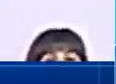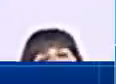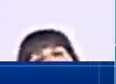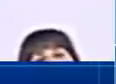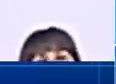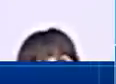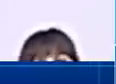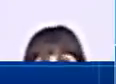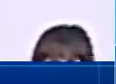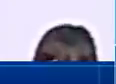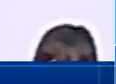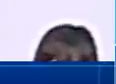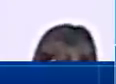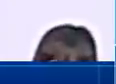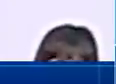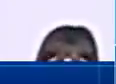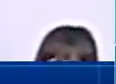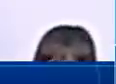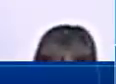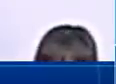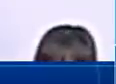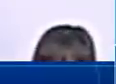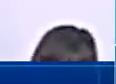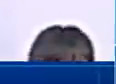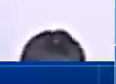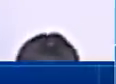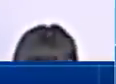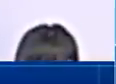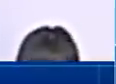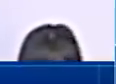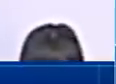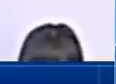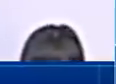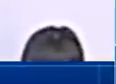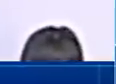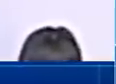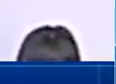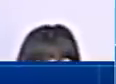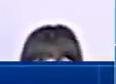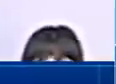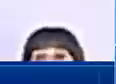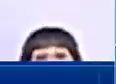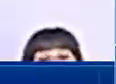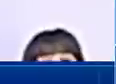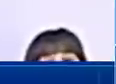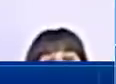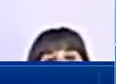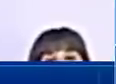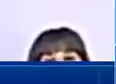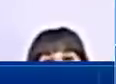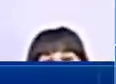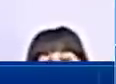Permítanme ustedes explicar. Y ahora lo que nos ha quedado claro, señoría, señor Feijóo, es que no solamente quieren eso, quieren